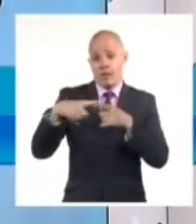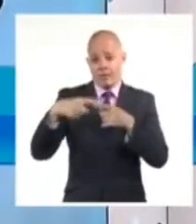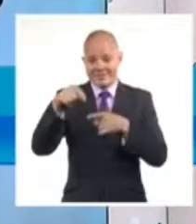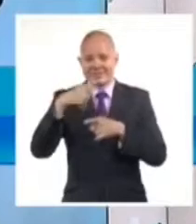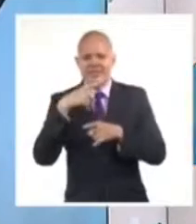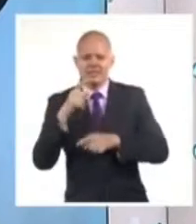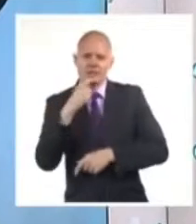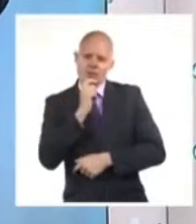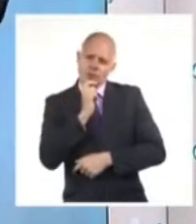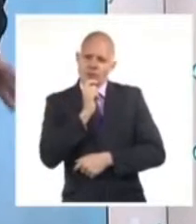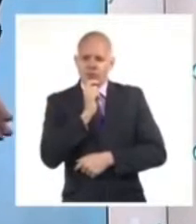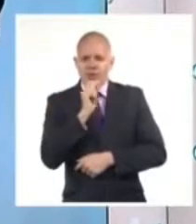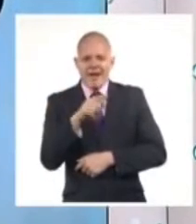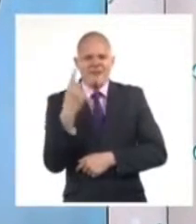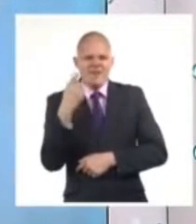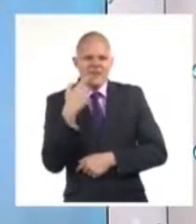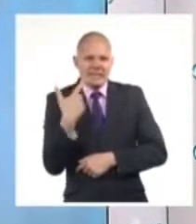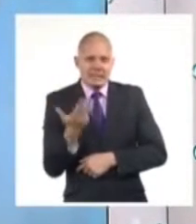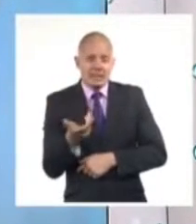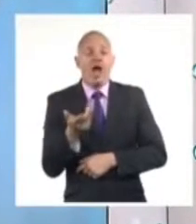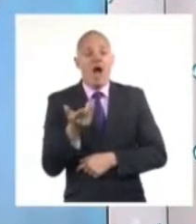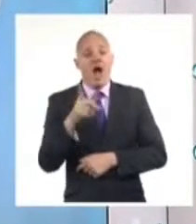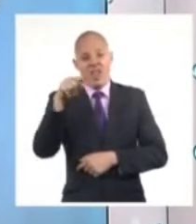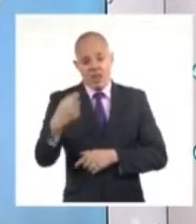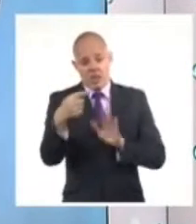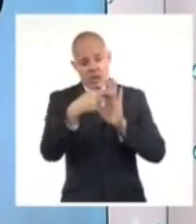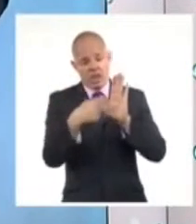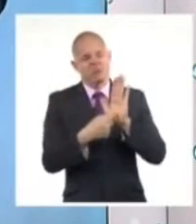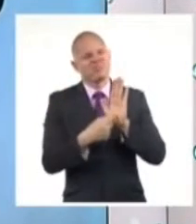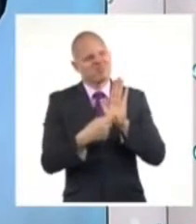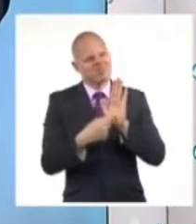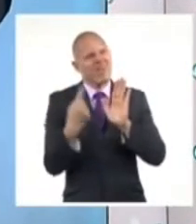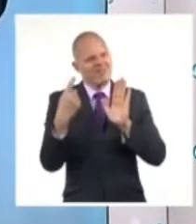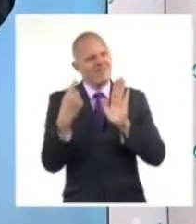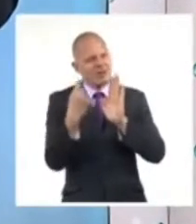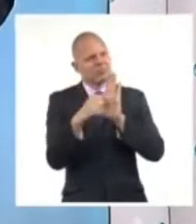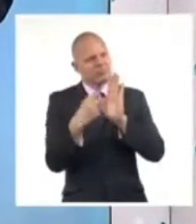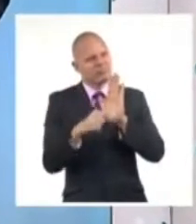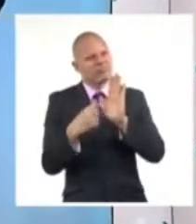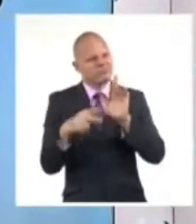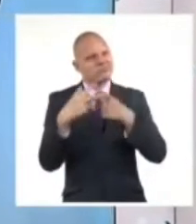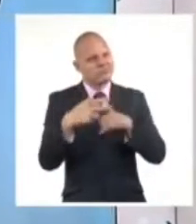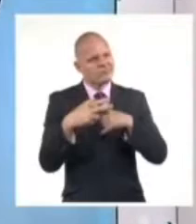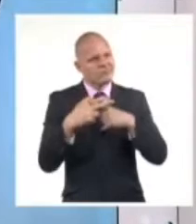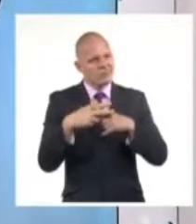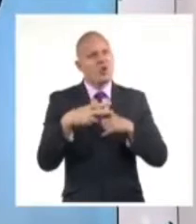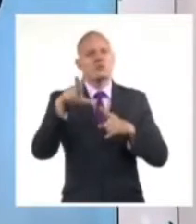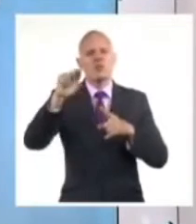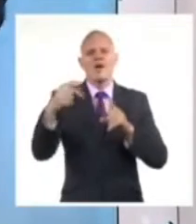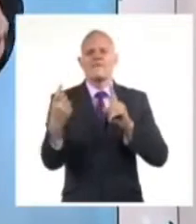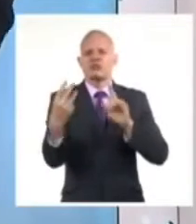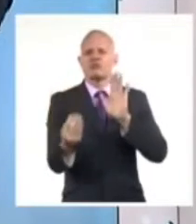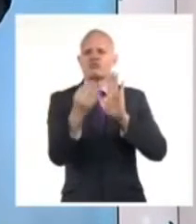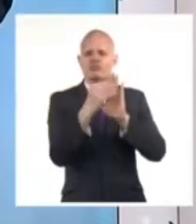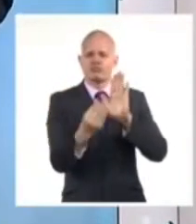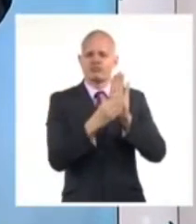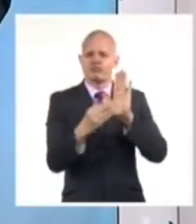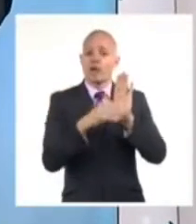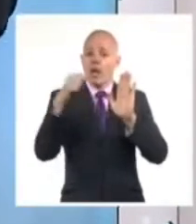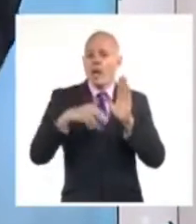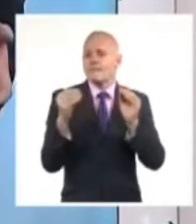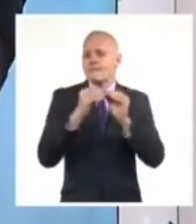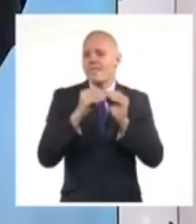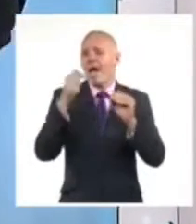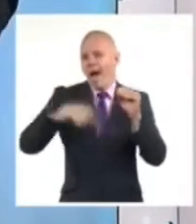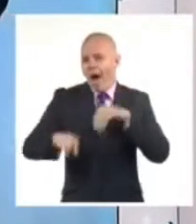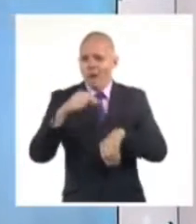de la necesidad de revolucionar el ordenamiento jurídico patrio, de tener nuevas disposiciones que fueran acordes a la